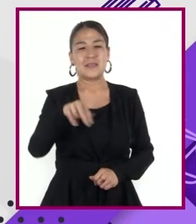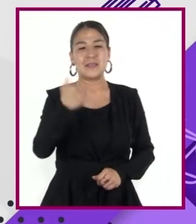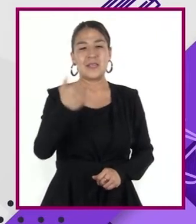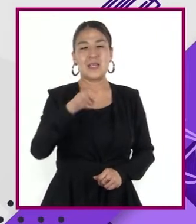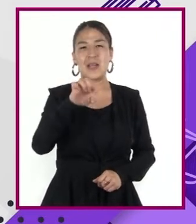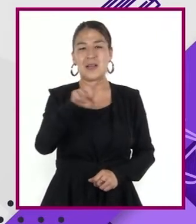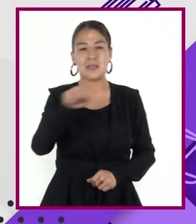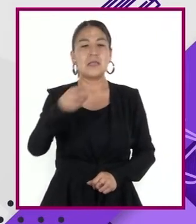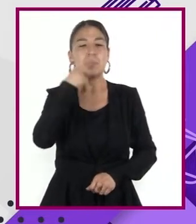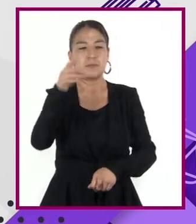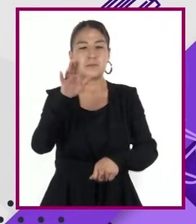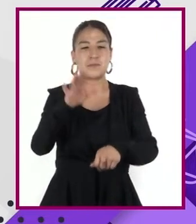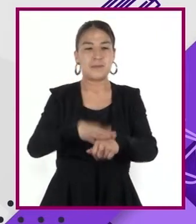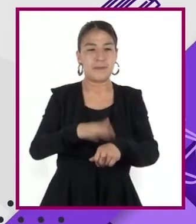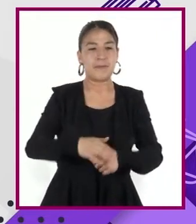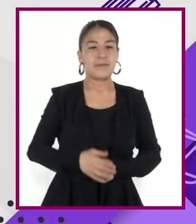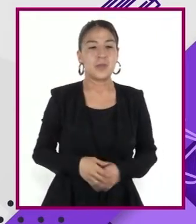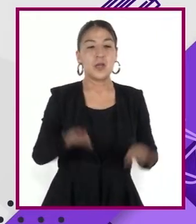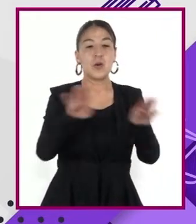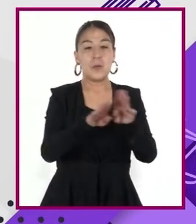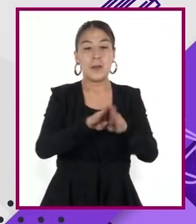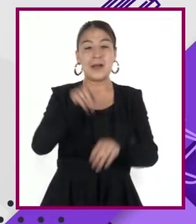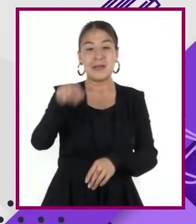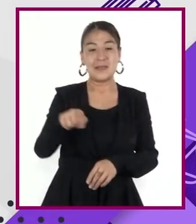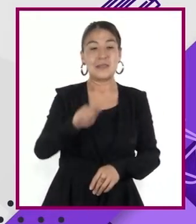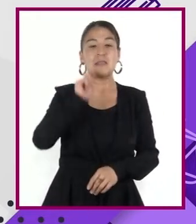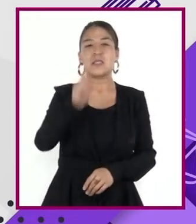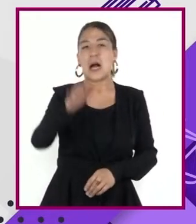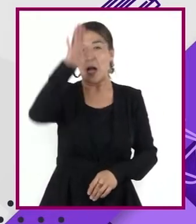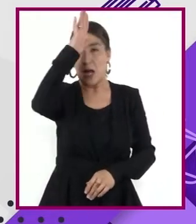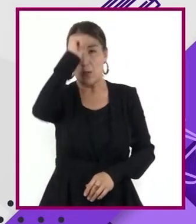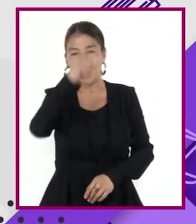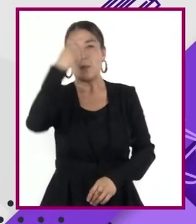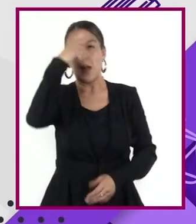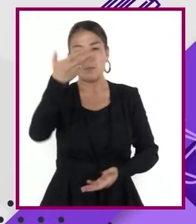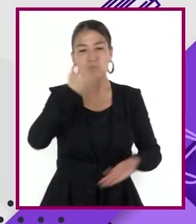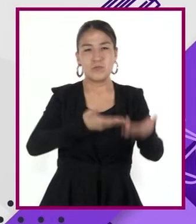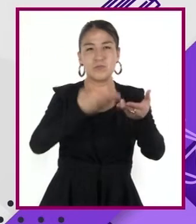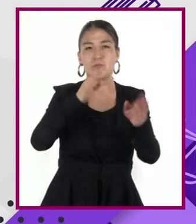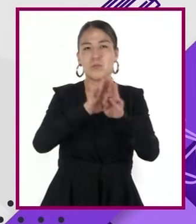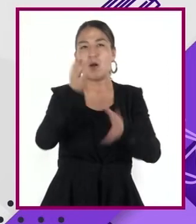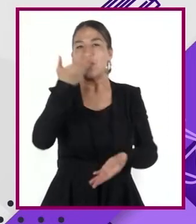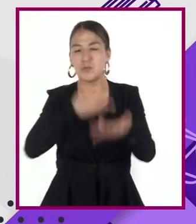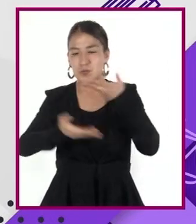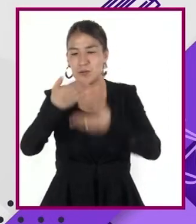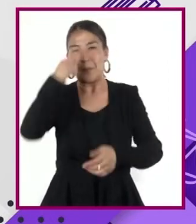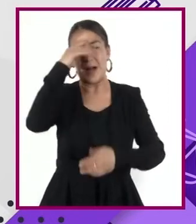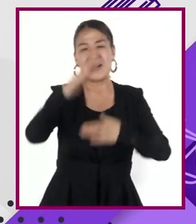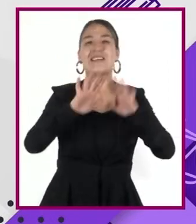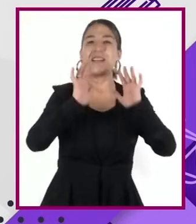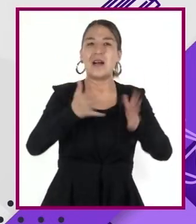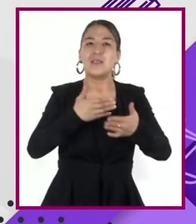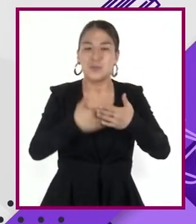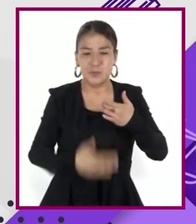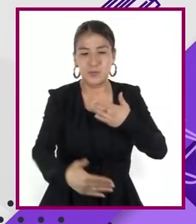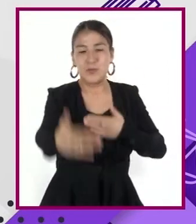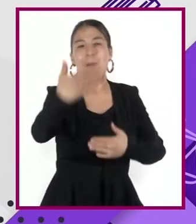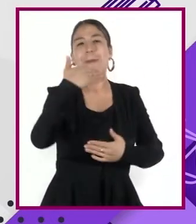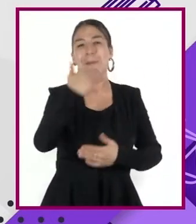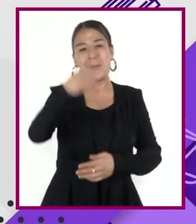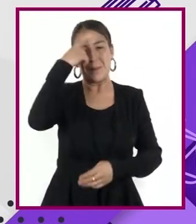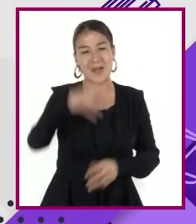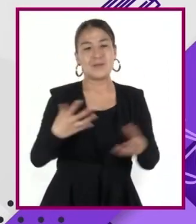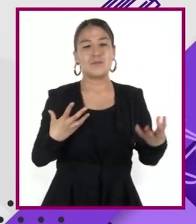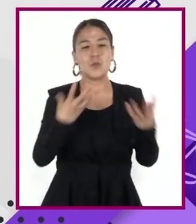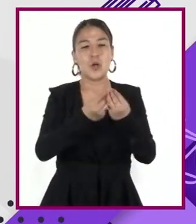general Almagro que el acuerdo ayudará a avanzar hacia algo que ha estado promoviendo durante su tiempo